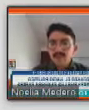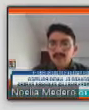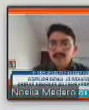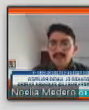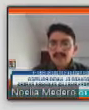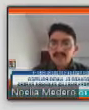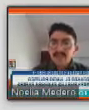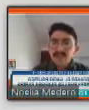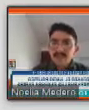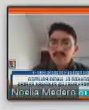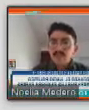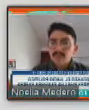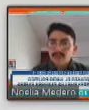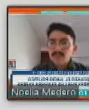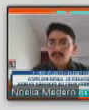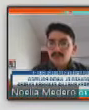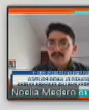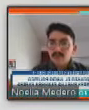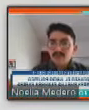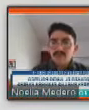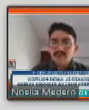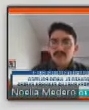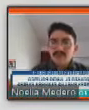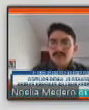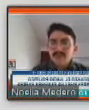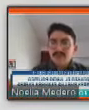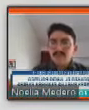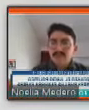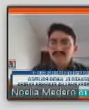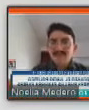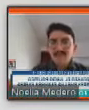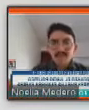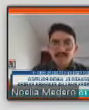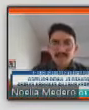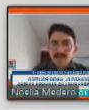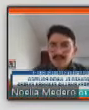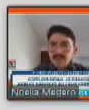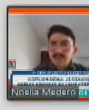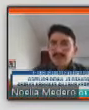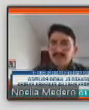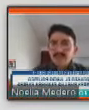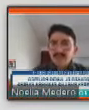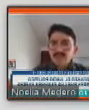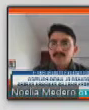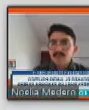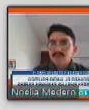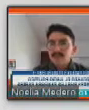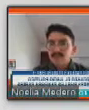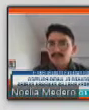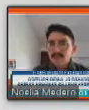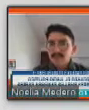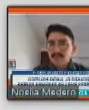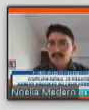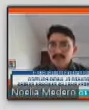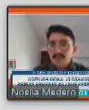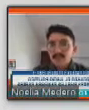manifestado distante o en contra, incluso en algunos momentos del gobierno Sebastián Piñera, sea la opción de determinado sector del